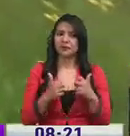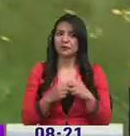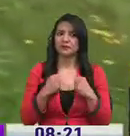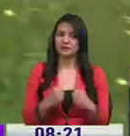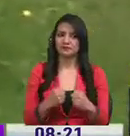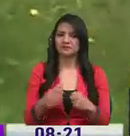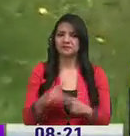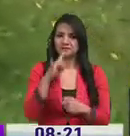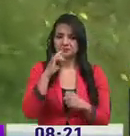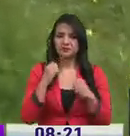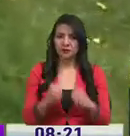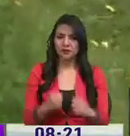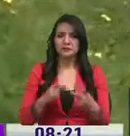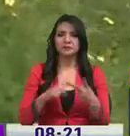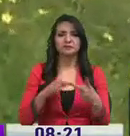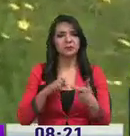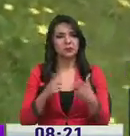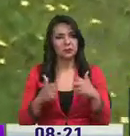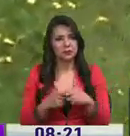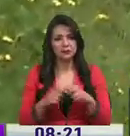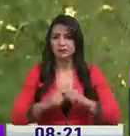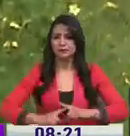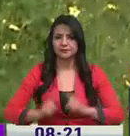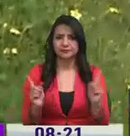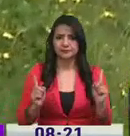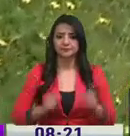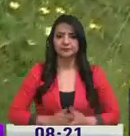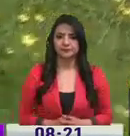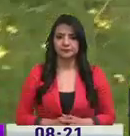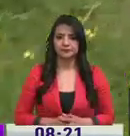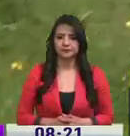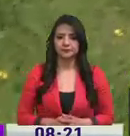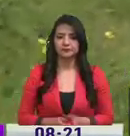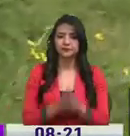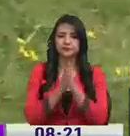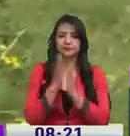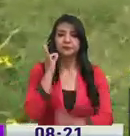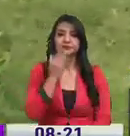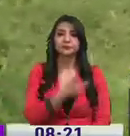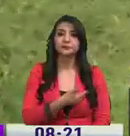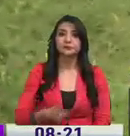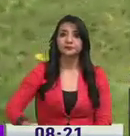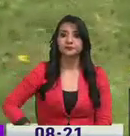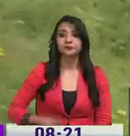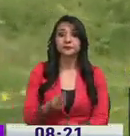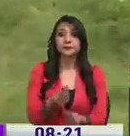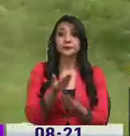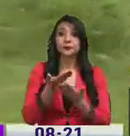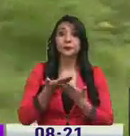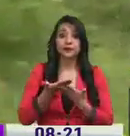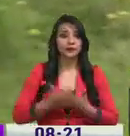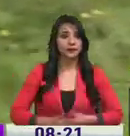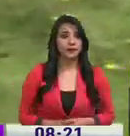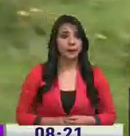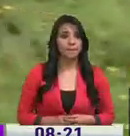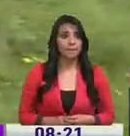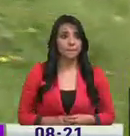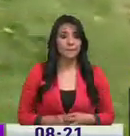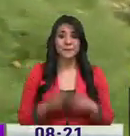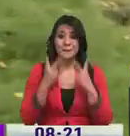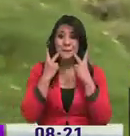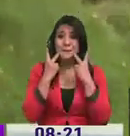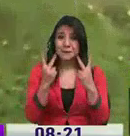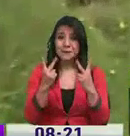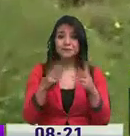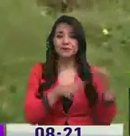fuertes dolores, problemas que tienen innumerables. Señora, vamos a hablar con la señora presidenta para que nos comente también, puesto que vemos ahí cómo está